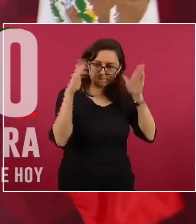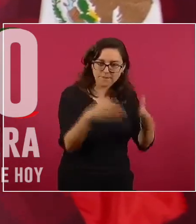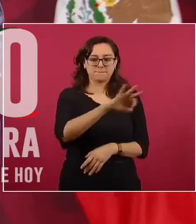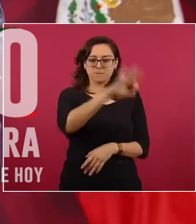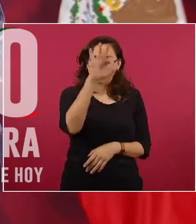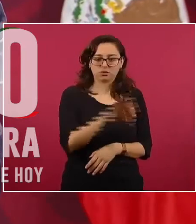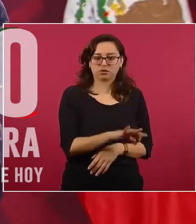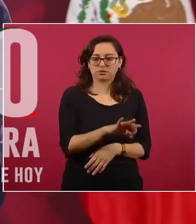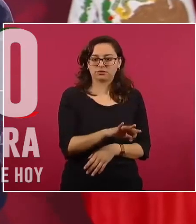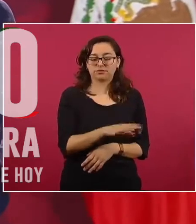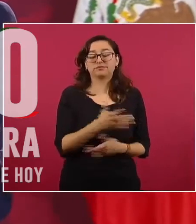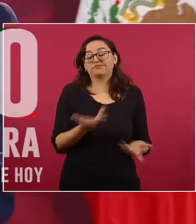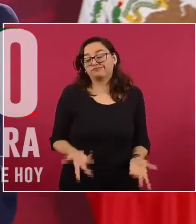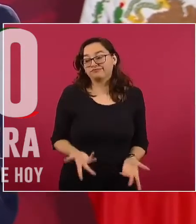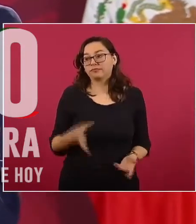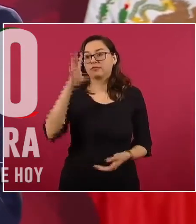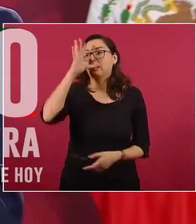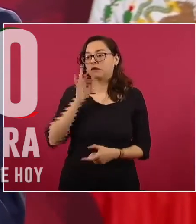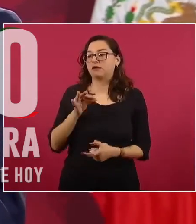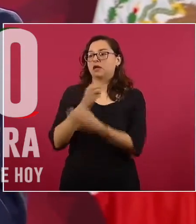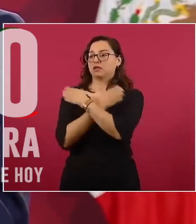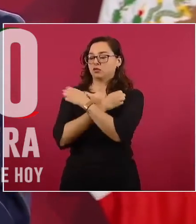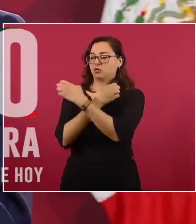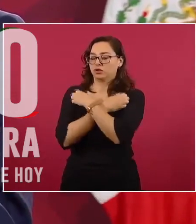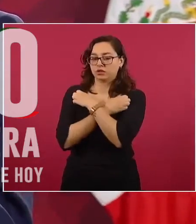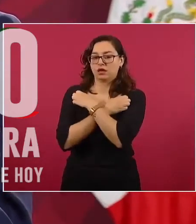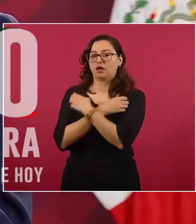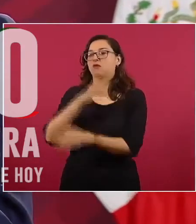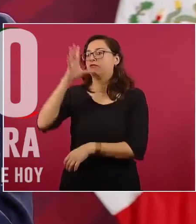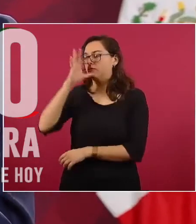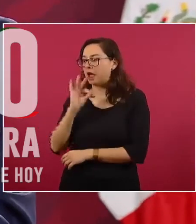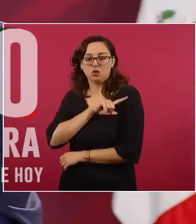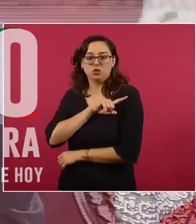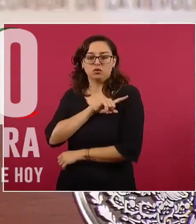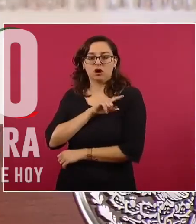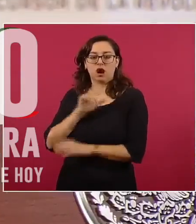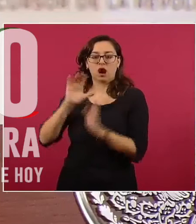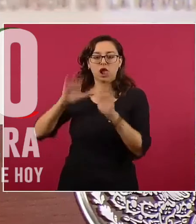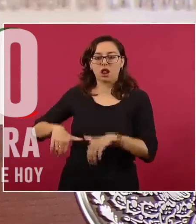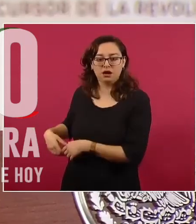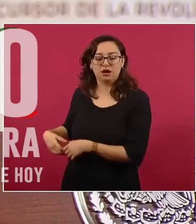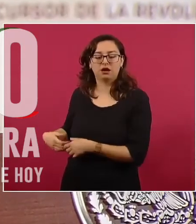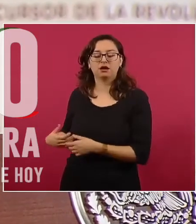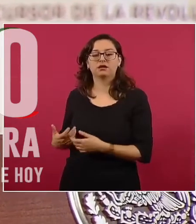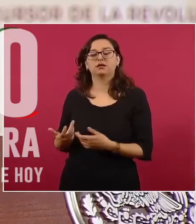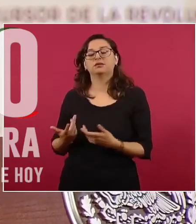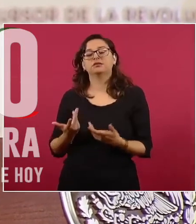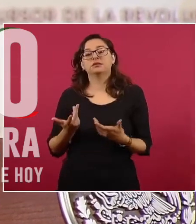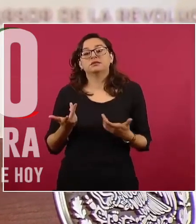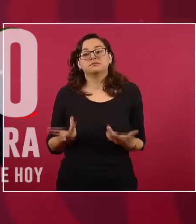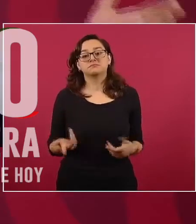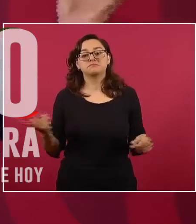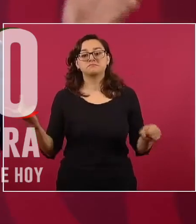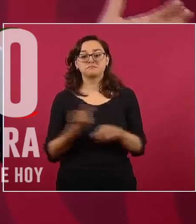en lo educativo y en lo que tiene que ver con la salud, porque en